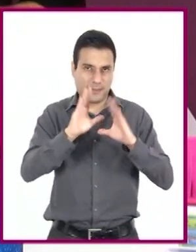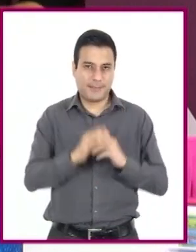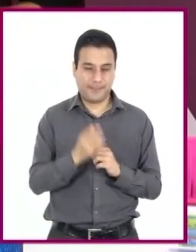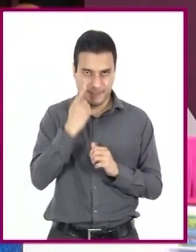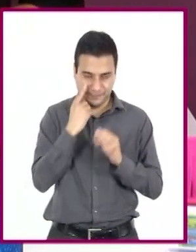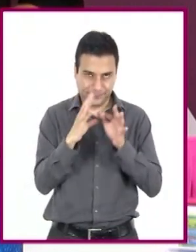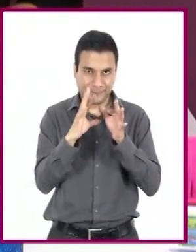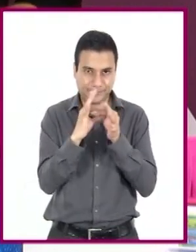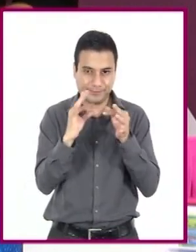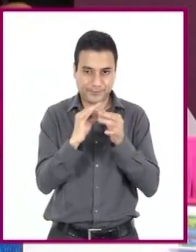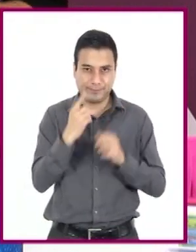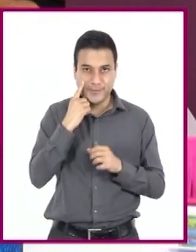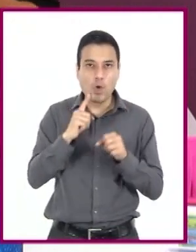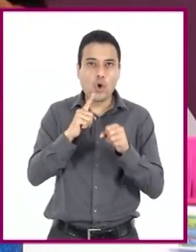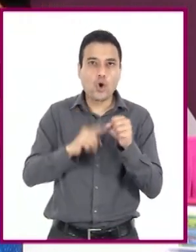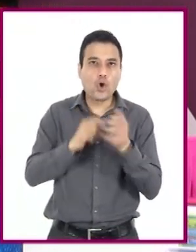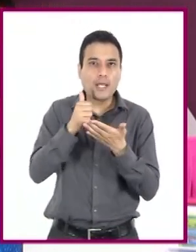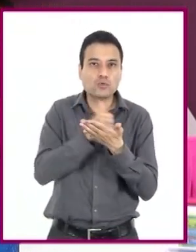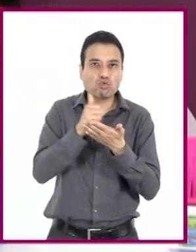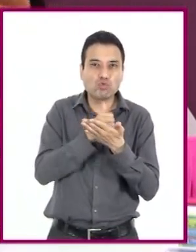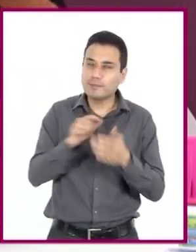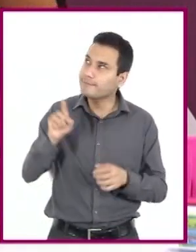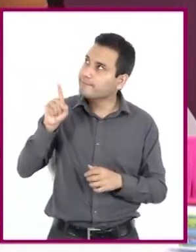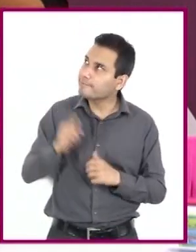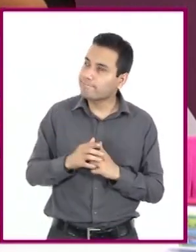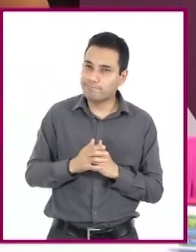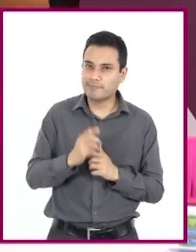Identifiquemos este de color azul marino.